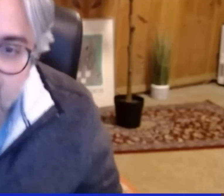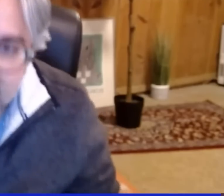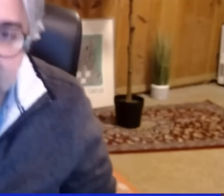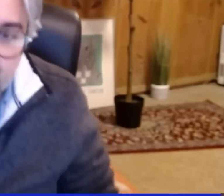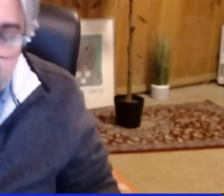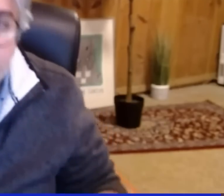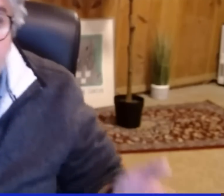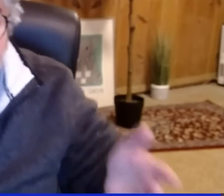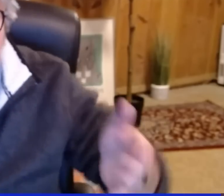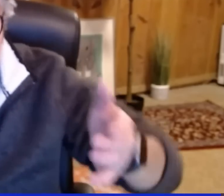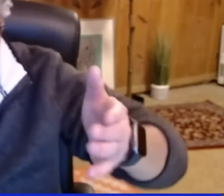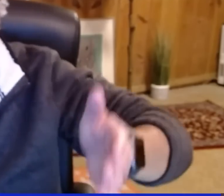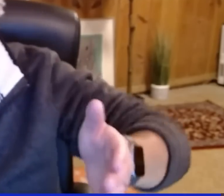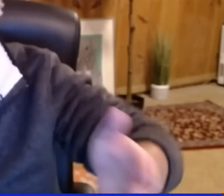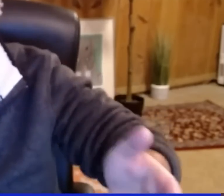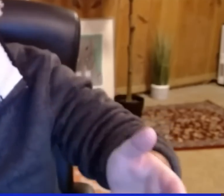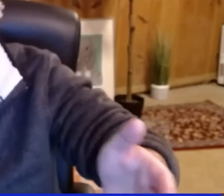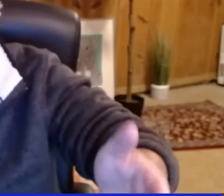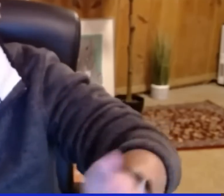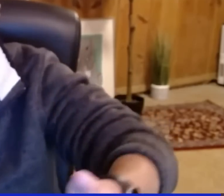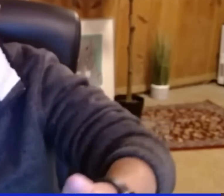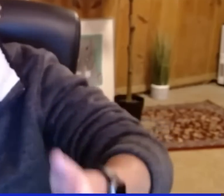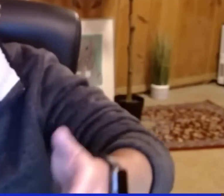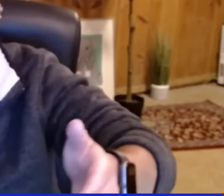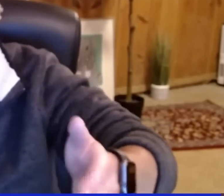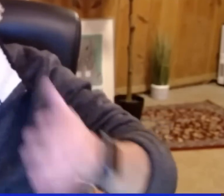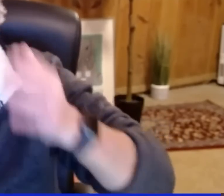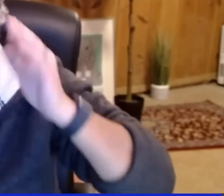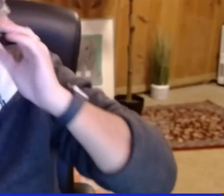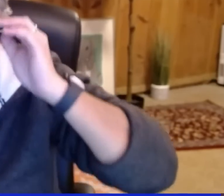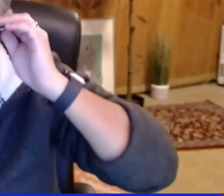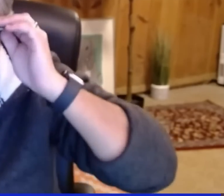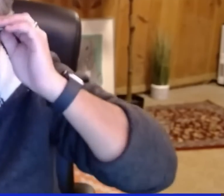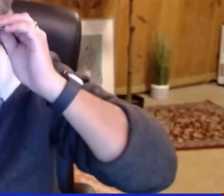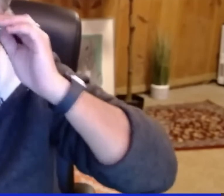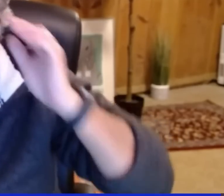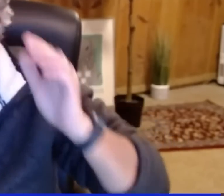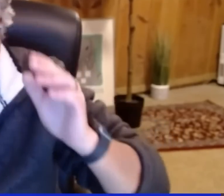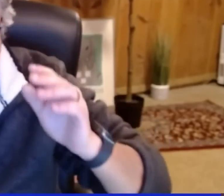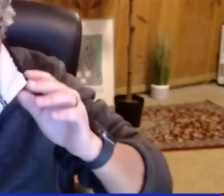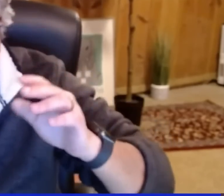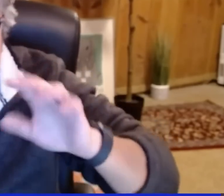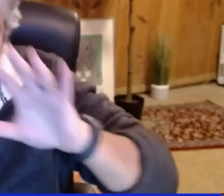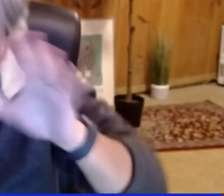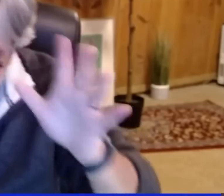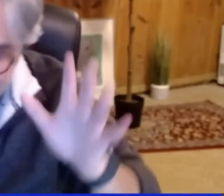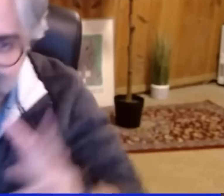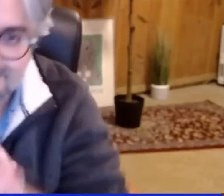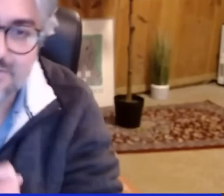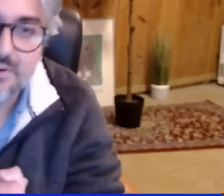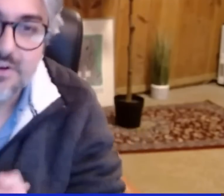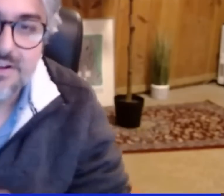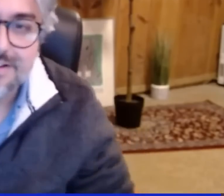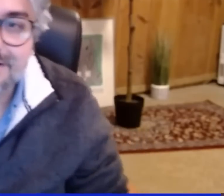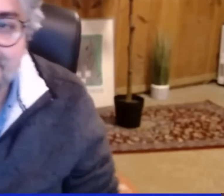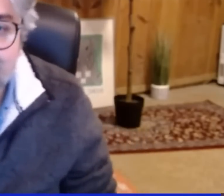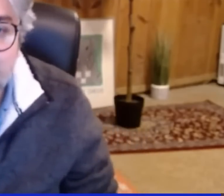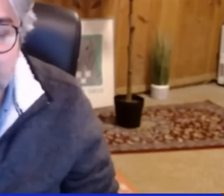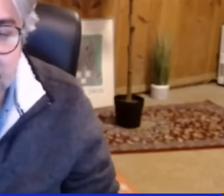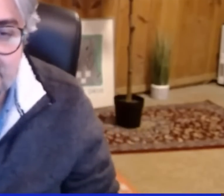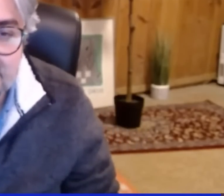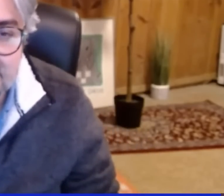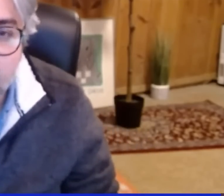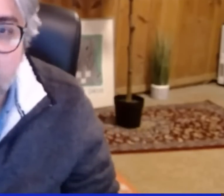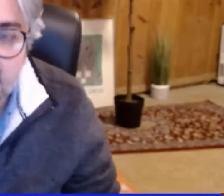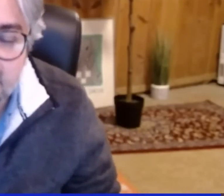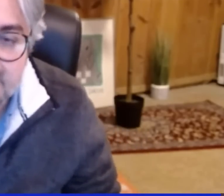Pero de ahí se soltó con el tema que mencionaba Carlos Guzmán sobre Genaro García Luna. Perdón, antes de eso, el